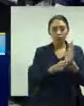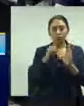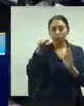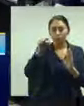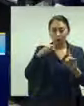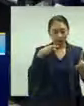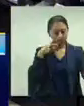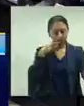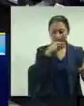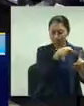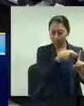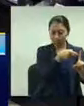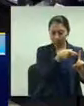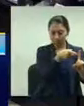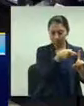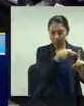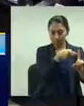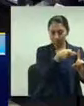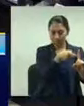enfocado solo